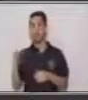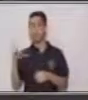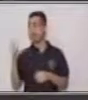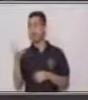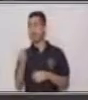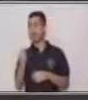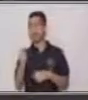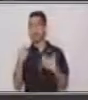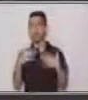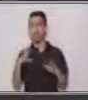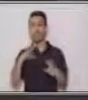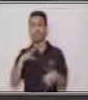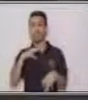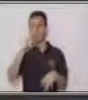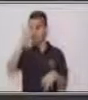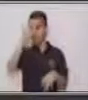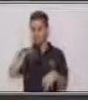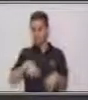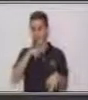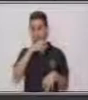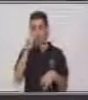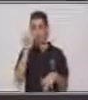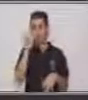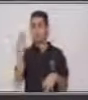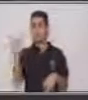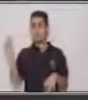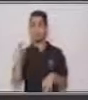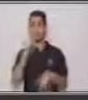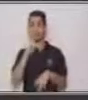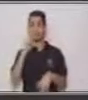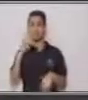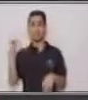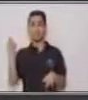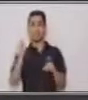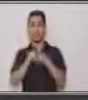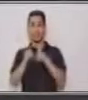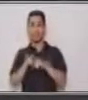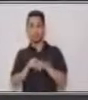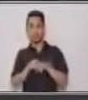entero está dividido en 100 partes iguales. Y si yo pinto